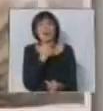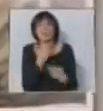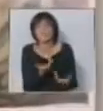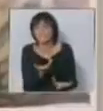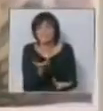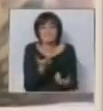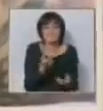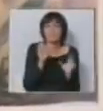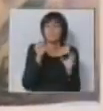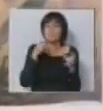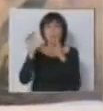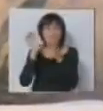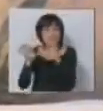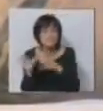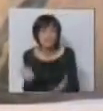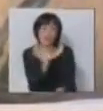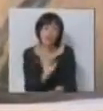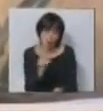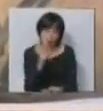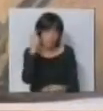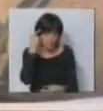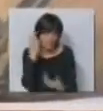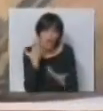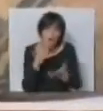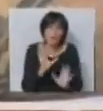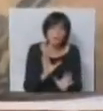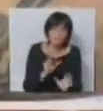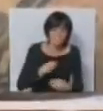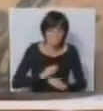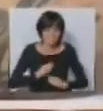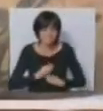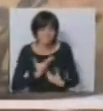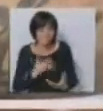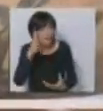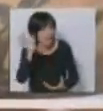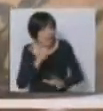puede ser, ¿eh? Puede ser que haya algo quedado, que haya tenido un resentimiento.